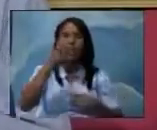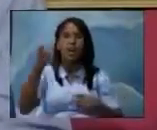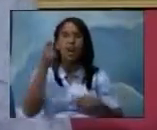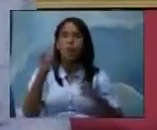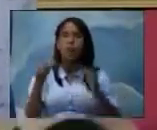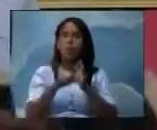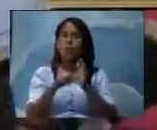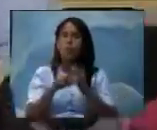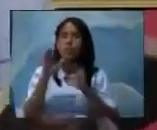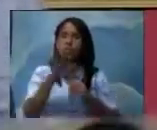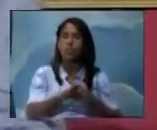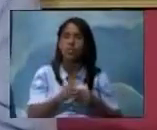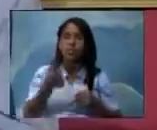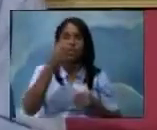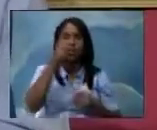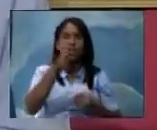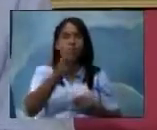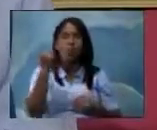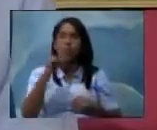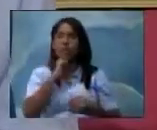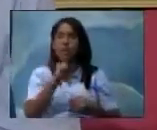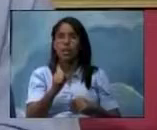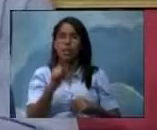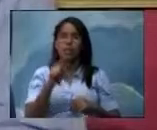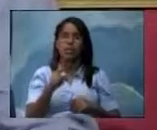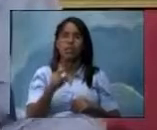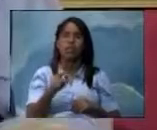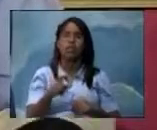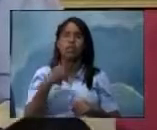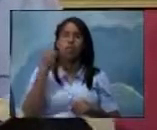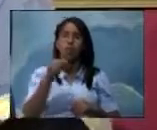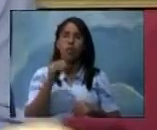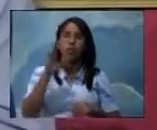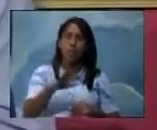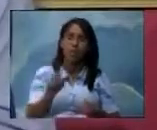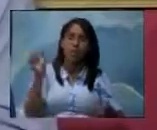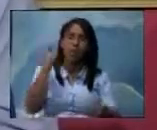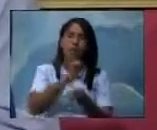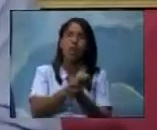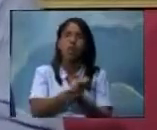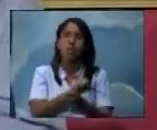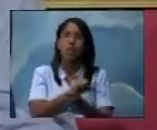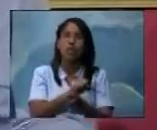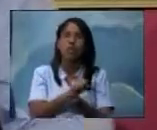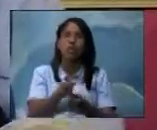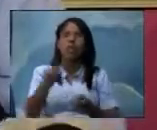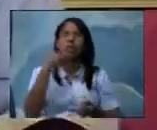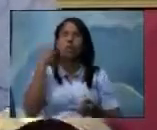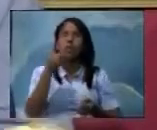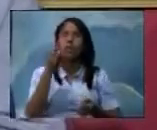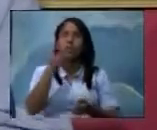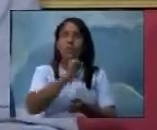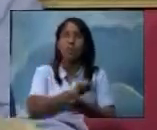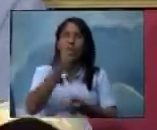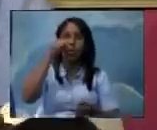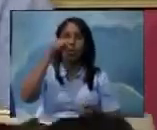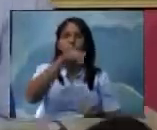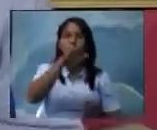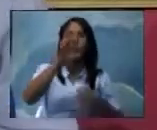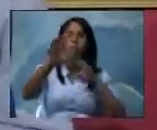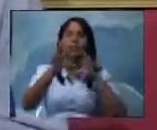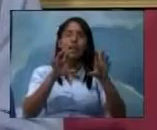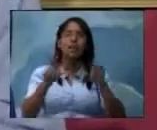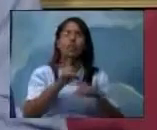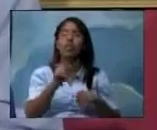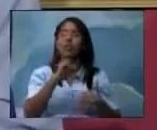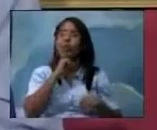donde estoy? O en este pueblo que es un peladero. Mire, Daniel estaba cautivo. Daniel estaba en un pueblo, en una